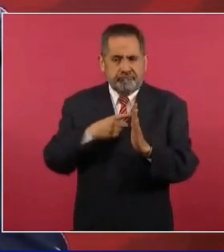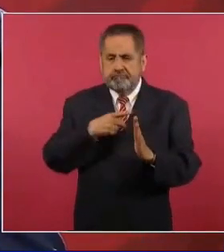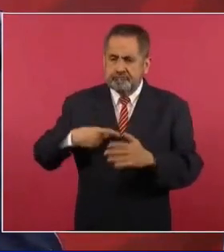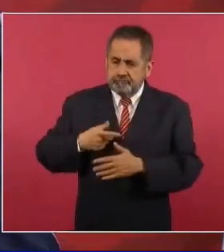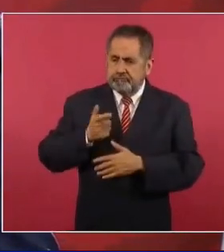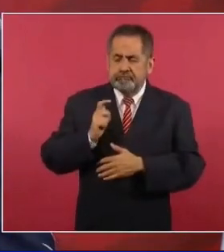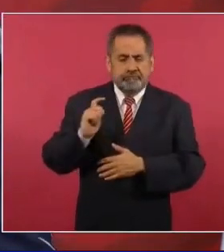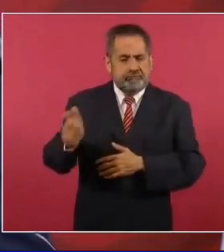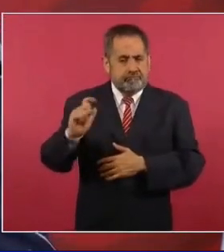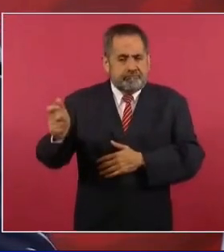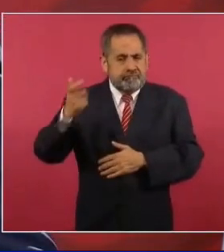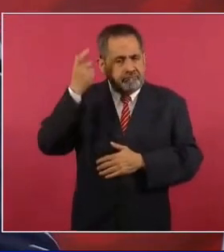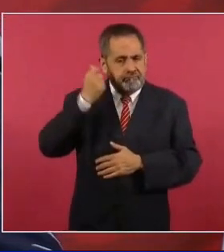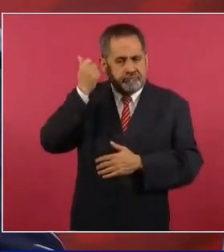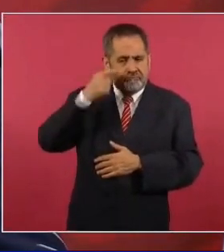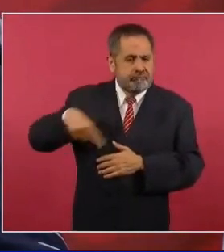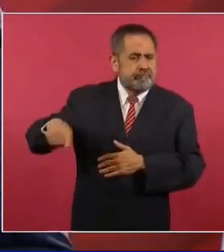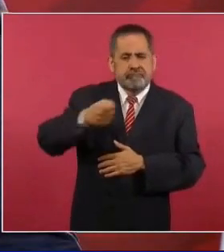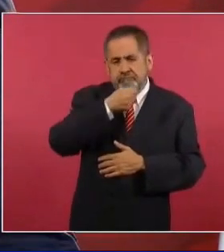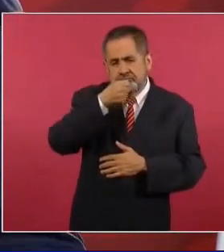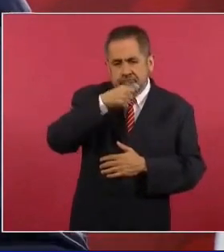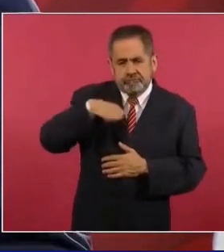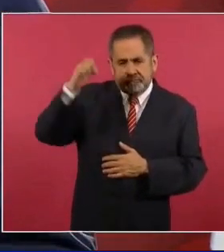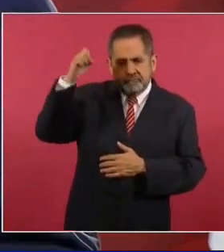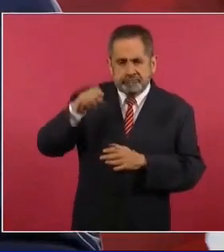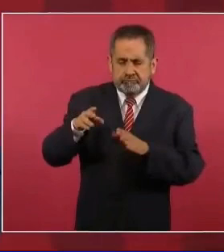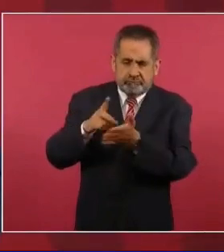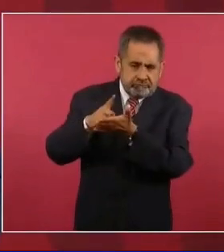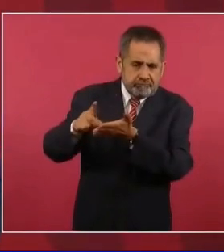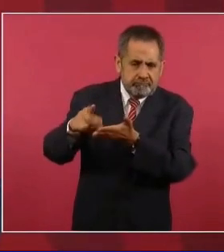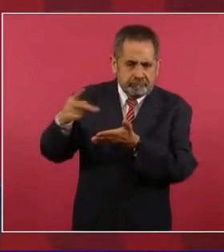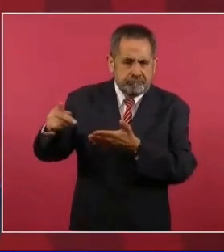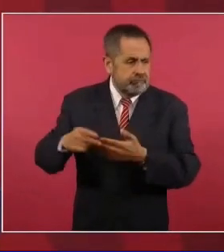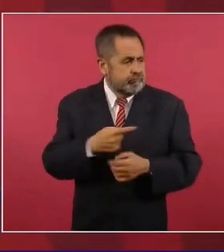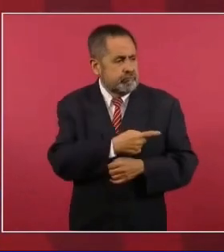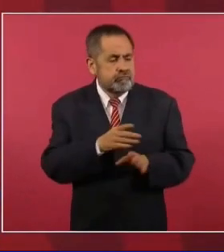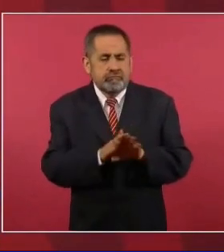si es un derecho, ¿cómo lo van a hacer?